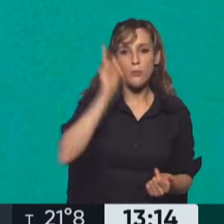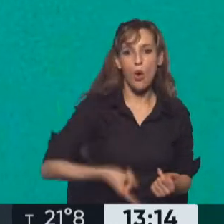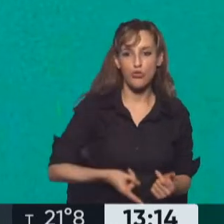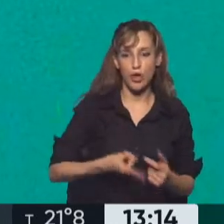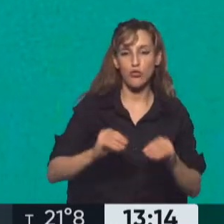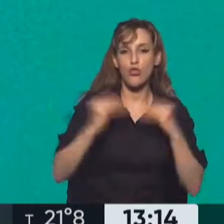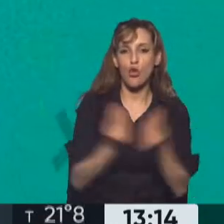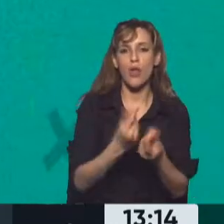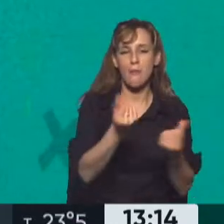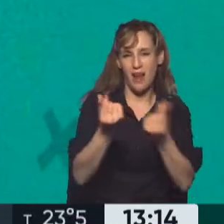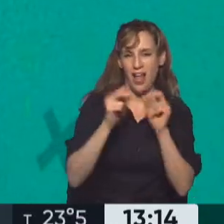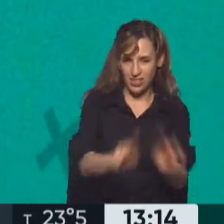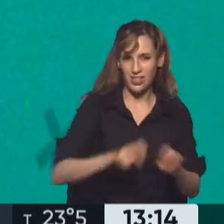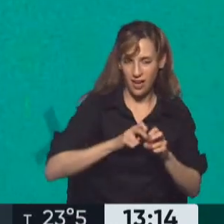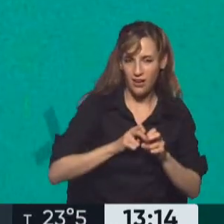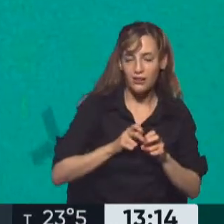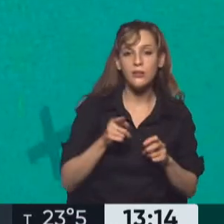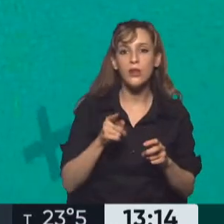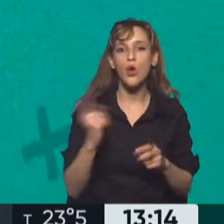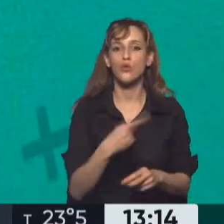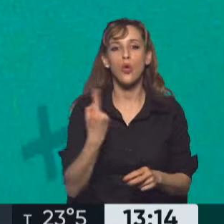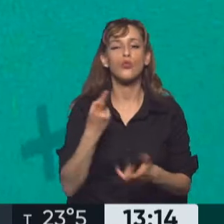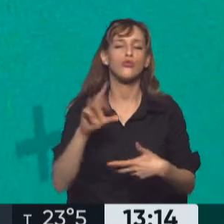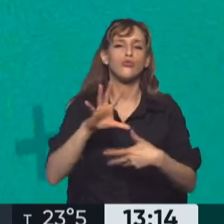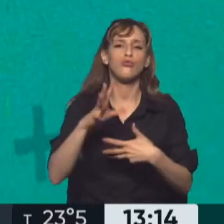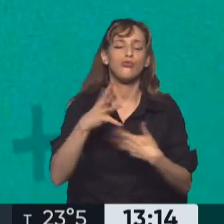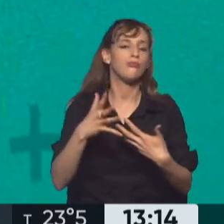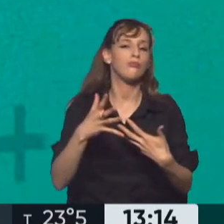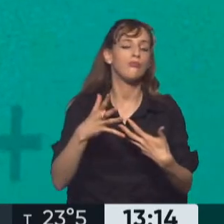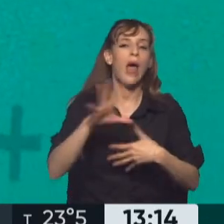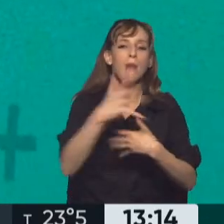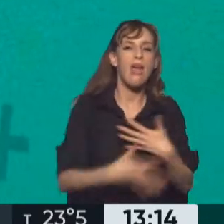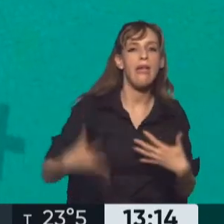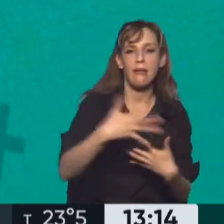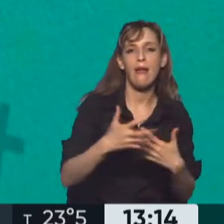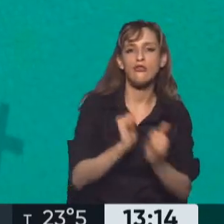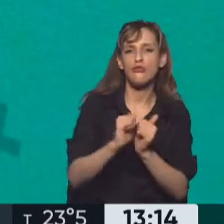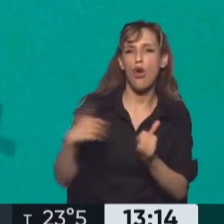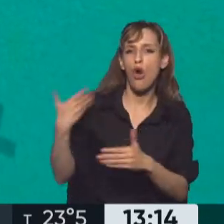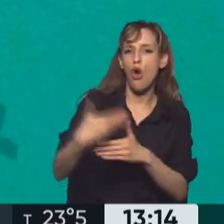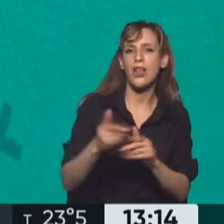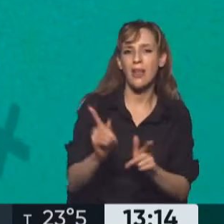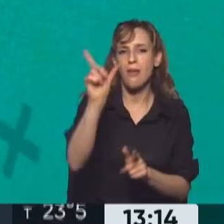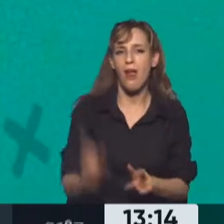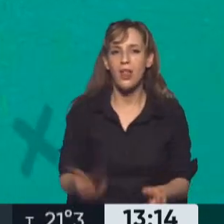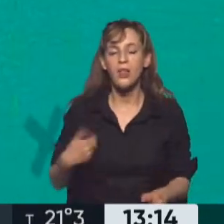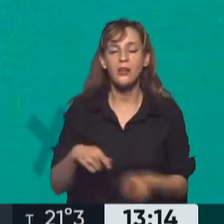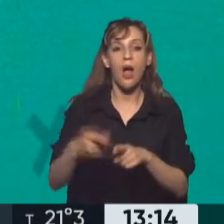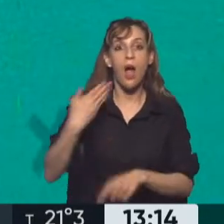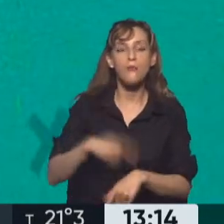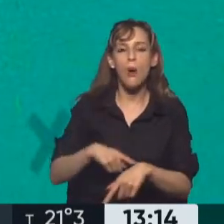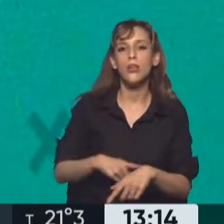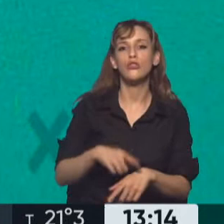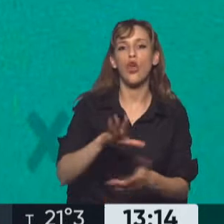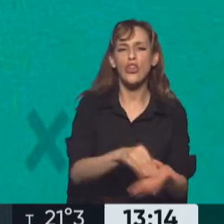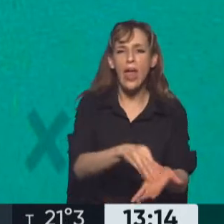nuestra historia como continente y también nuestra historia como país, siempre contamos la historia de esas grandes apropiaciones de tierra, ¿no? Los grandes